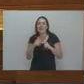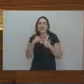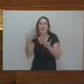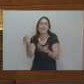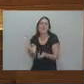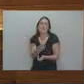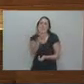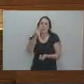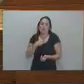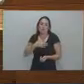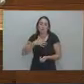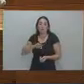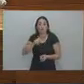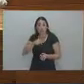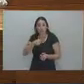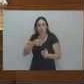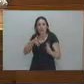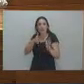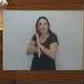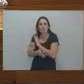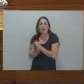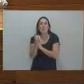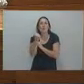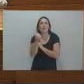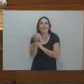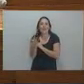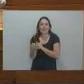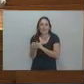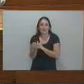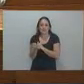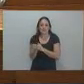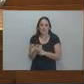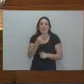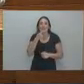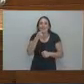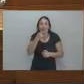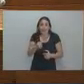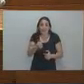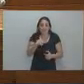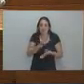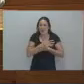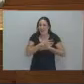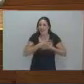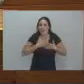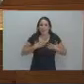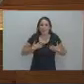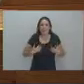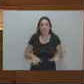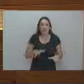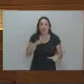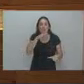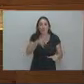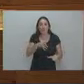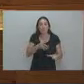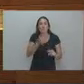hacer. Te acabo de explicar lo que significa el poder. Poder decir lo que me parezca, porque el sentido y el significado